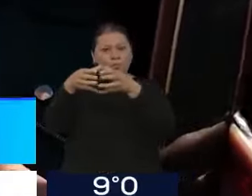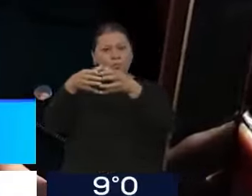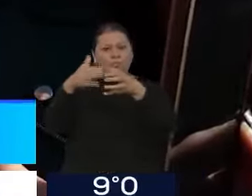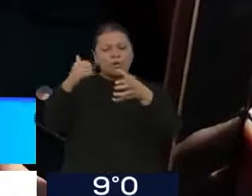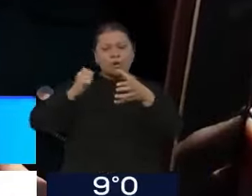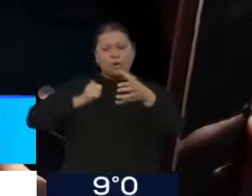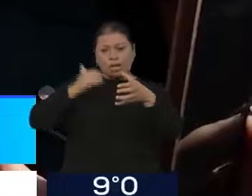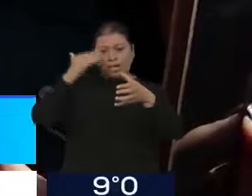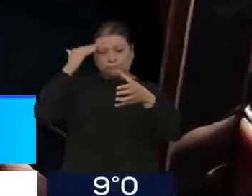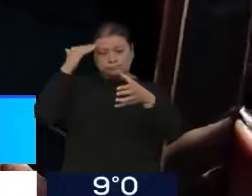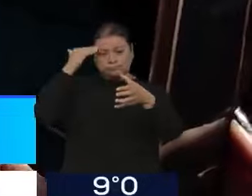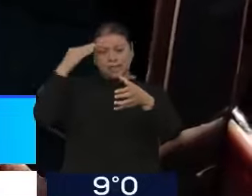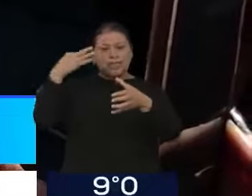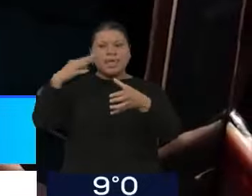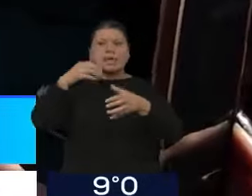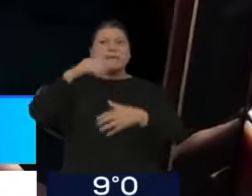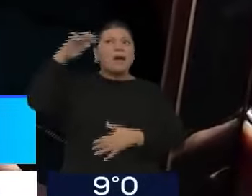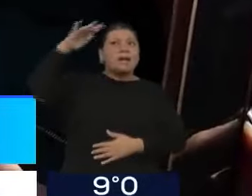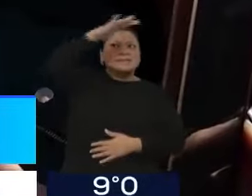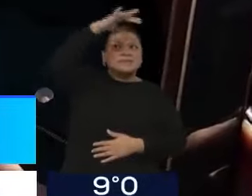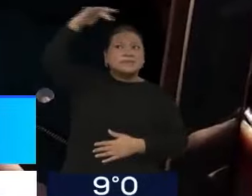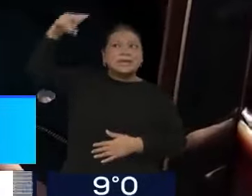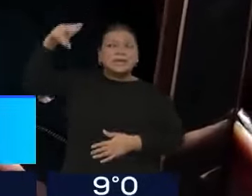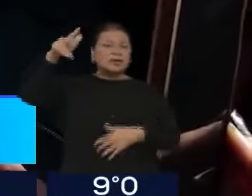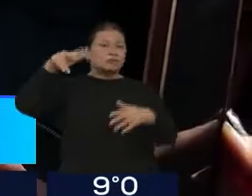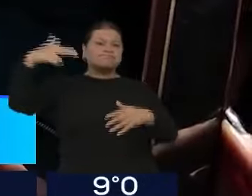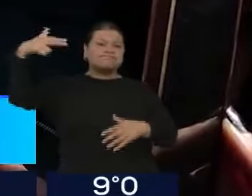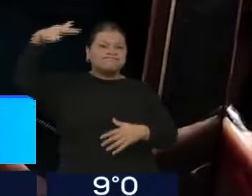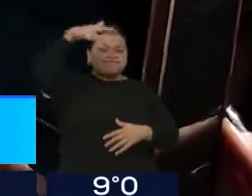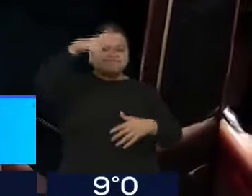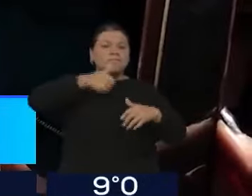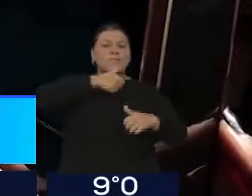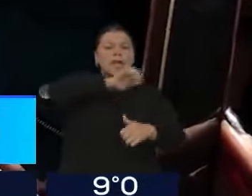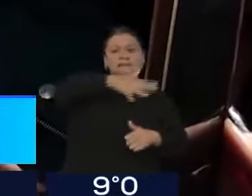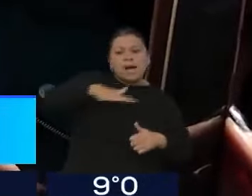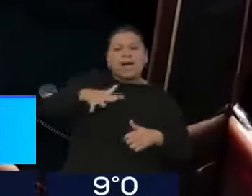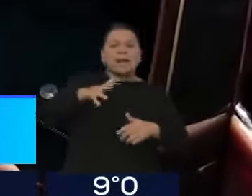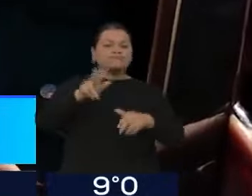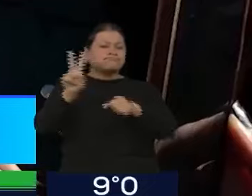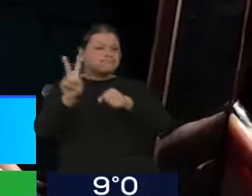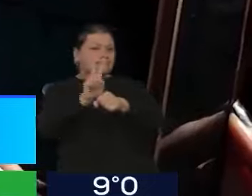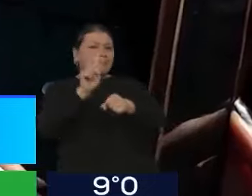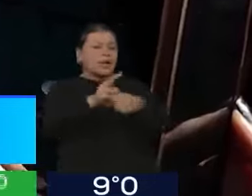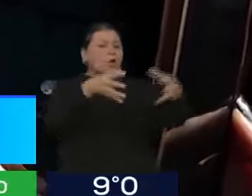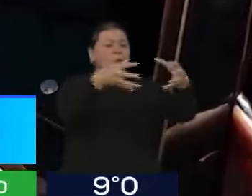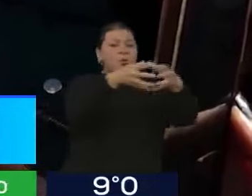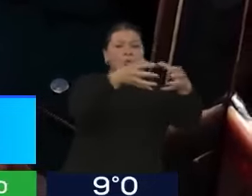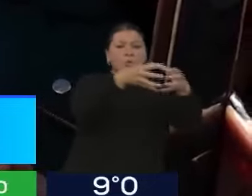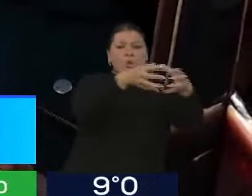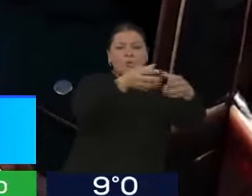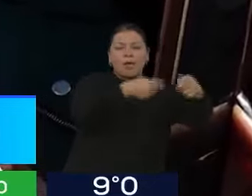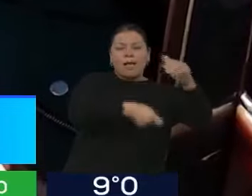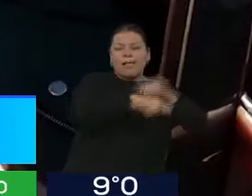que custodiar nuestros mares, tenemos que custodiar nuestras fronteras contra el crimen organizado que las penetra y tenemos que luchar contra el terrorismo y para